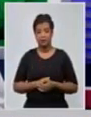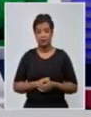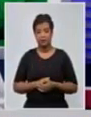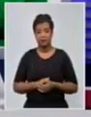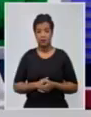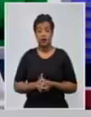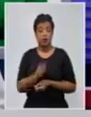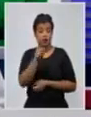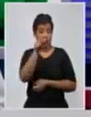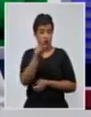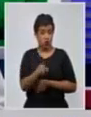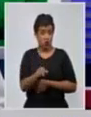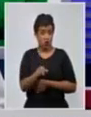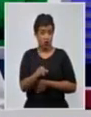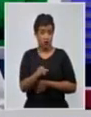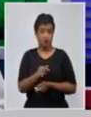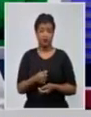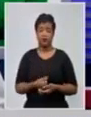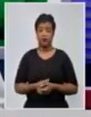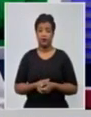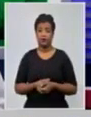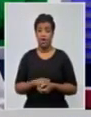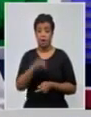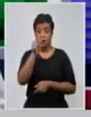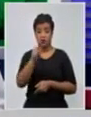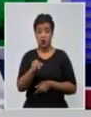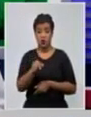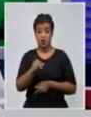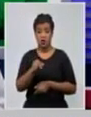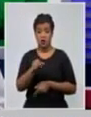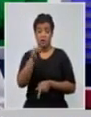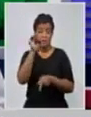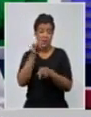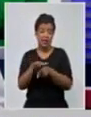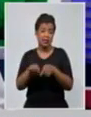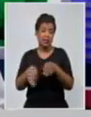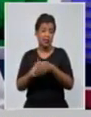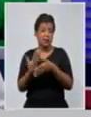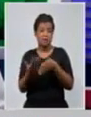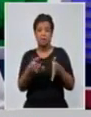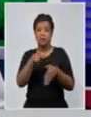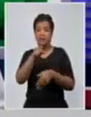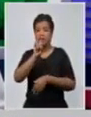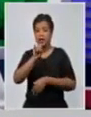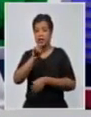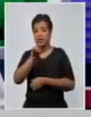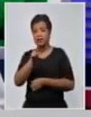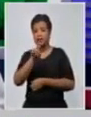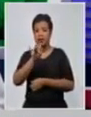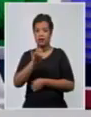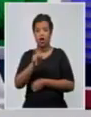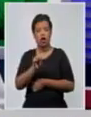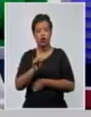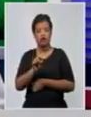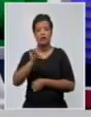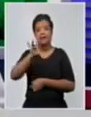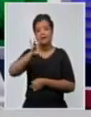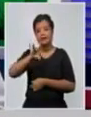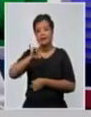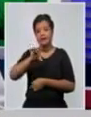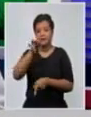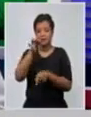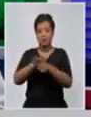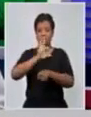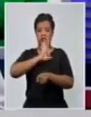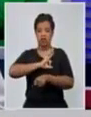Este paciente ya desde el día 16 de 17, o sea, desde el 15, empezó a tener síntomas